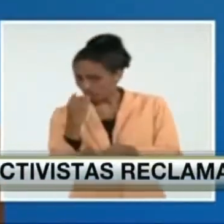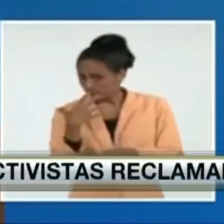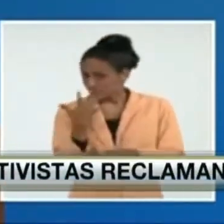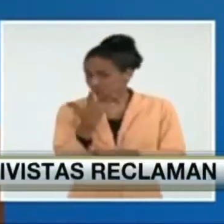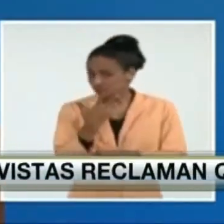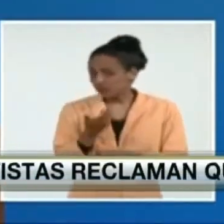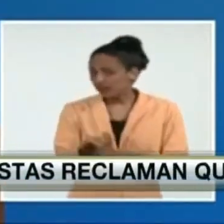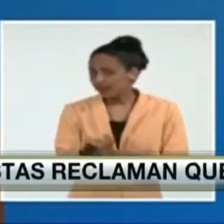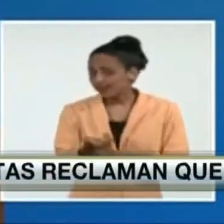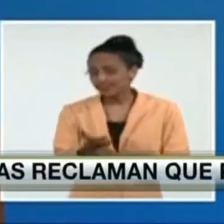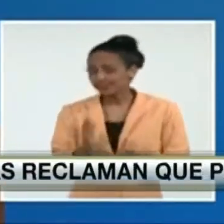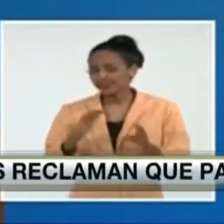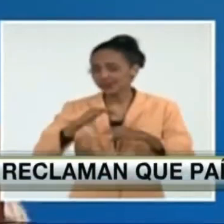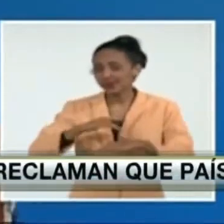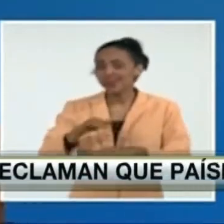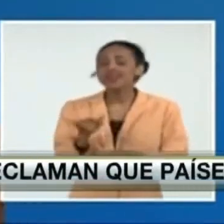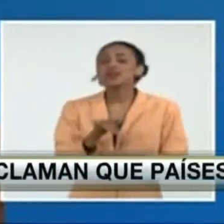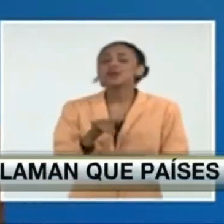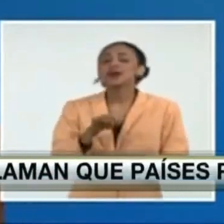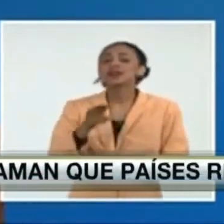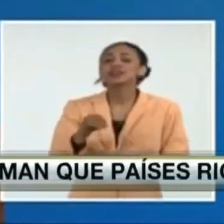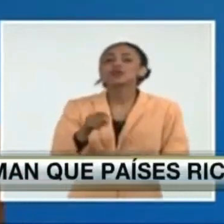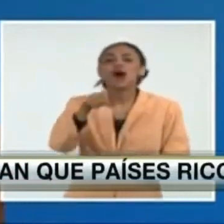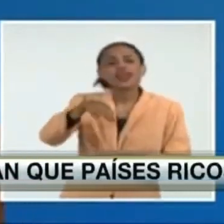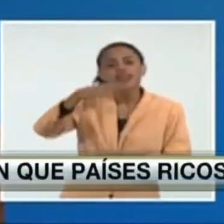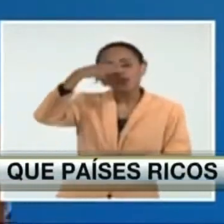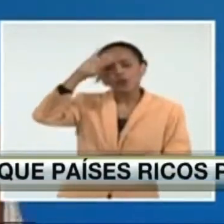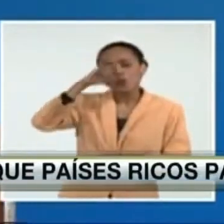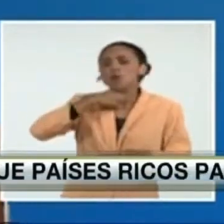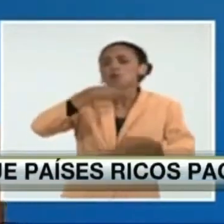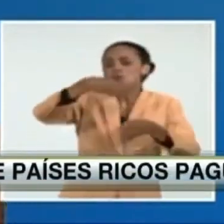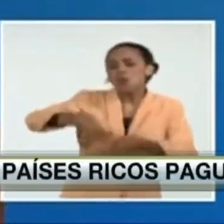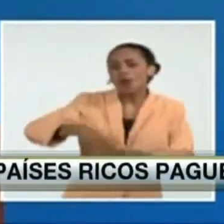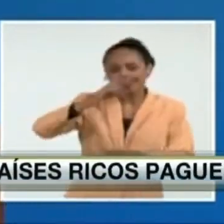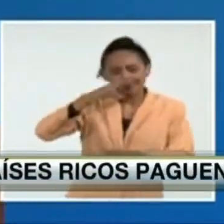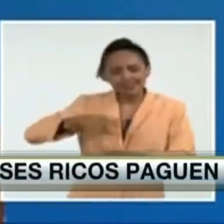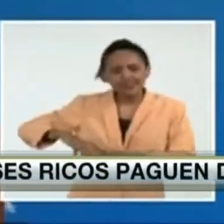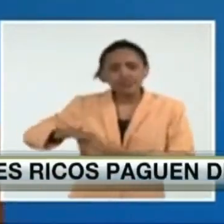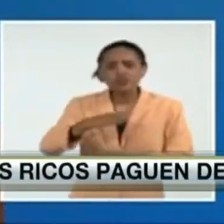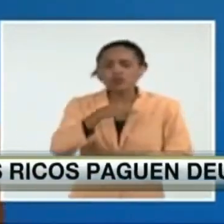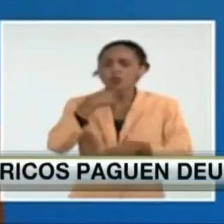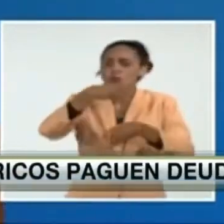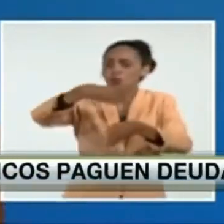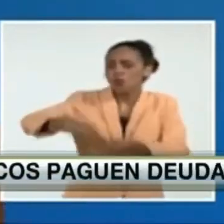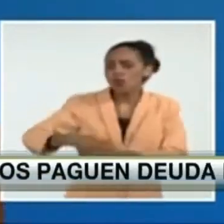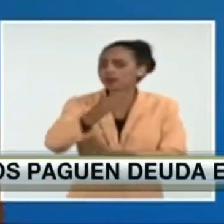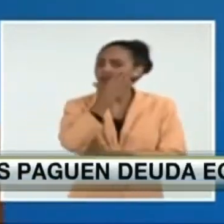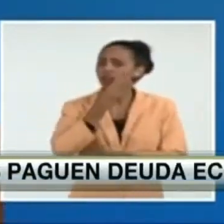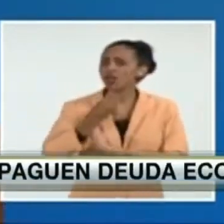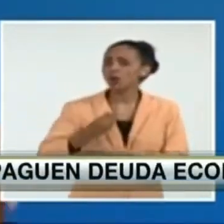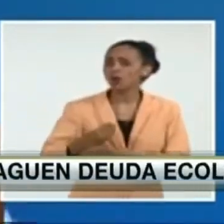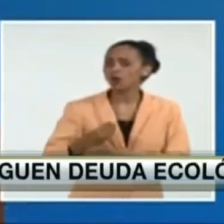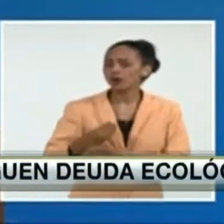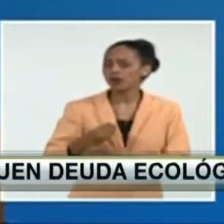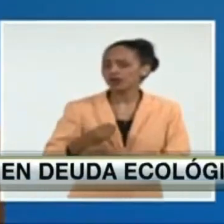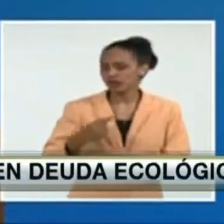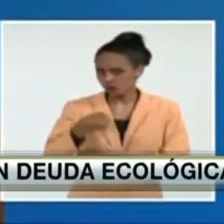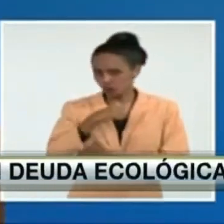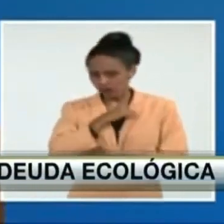insostenible de que ha habido pérdidas de vidas entre menores y jóvenes en relación con estos